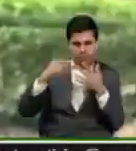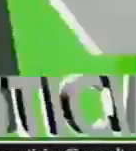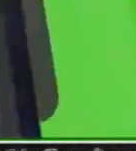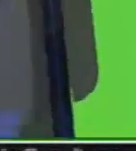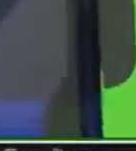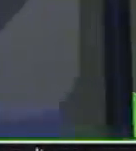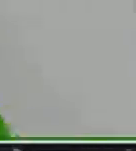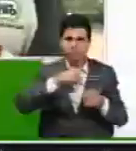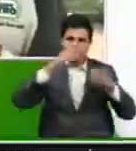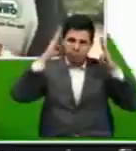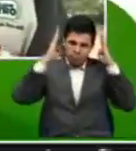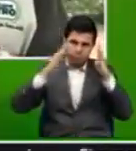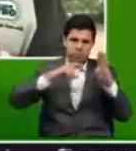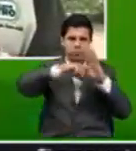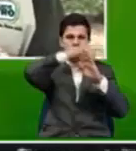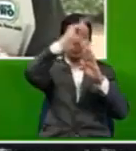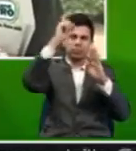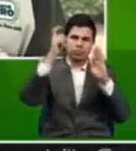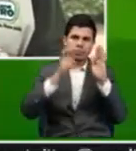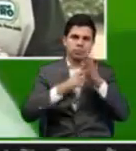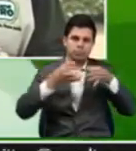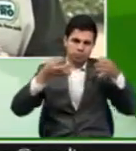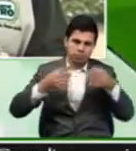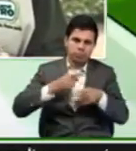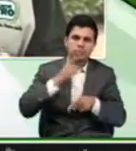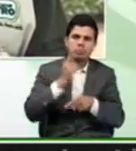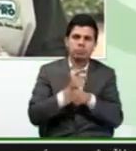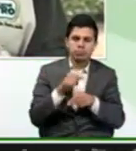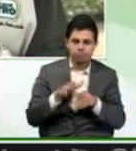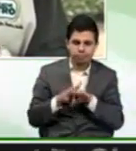pendientes al desarrollo de la información y lo que se genera en la zona de